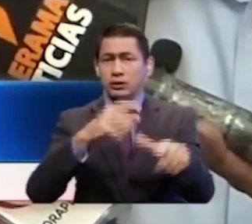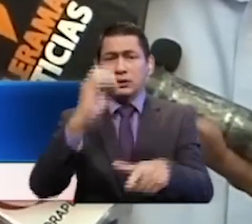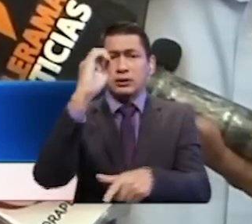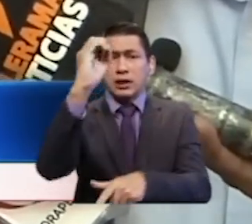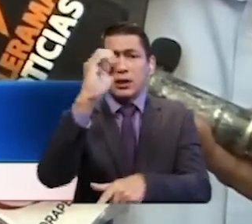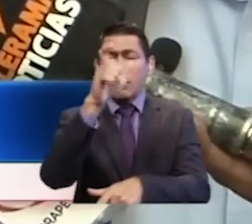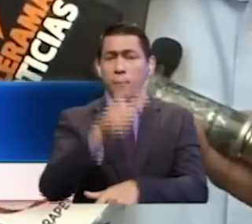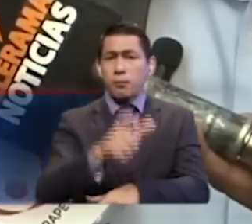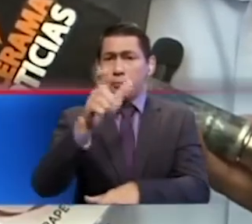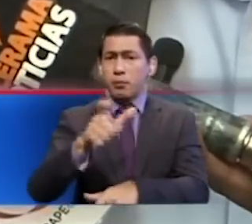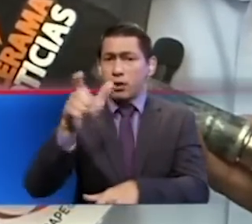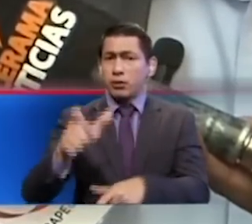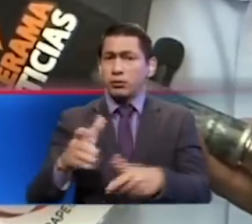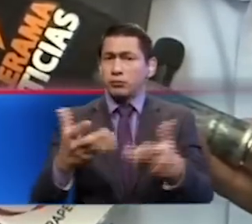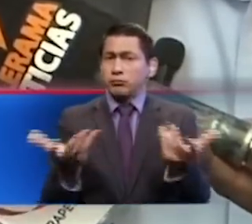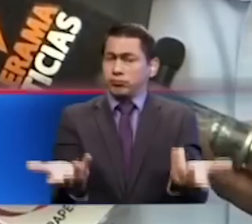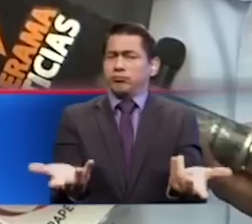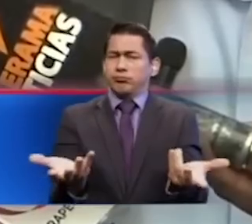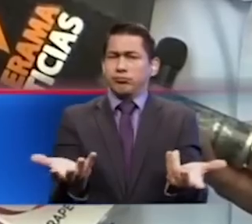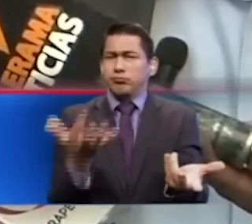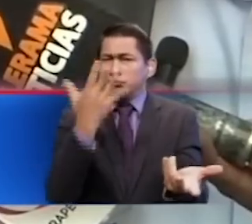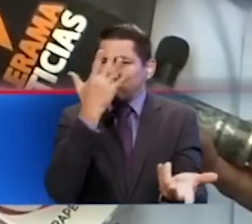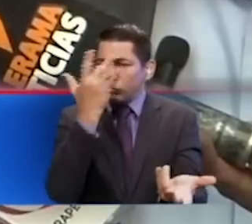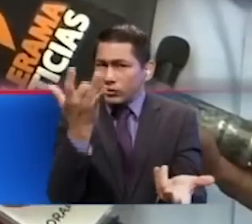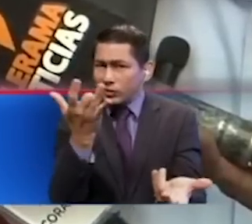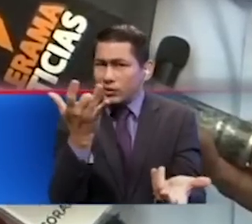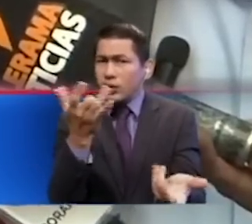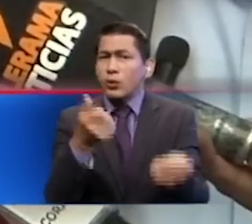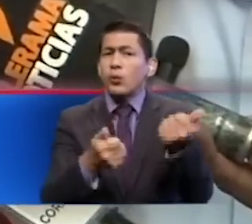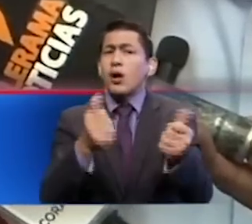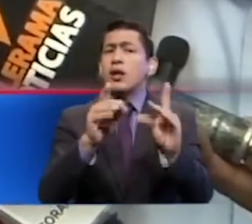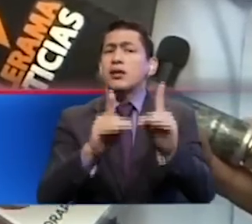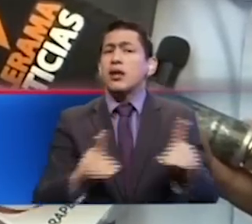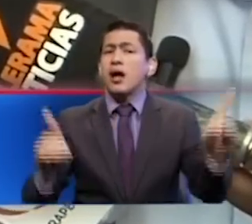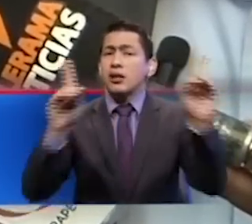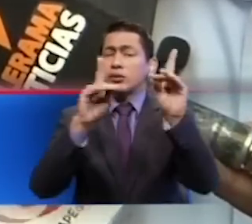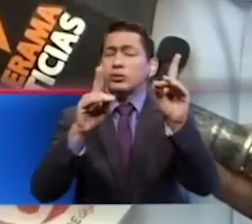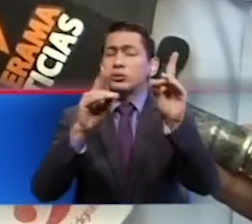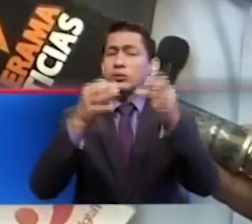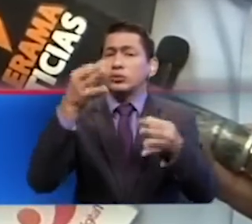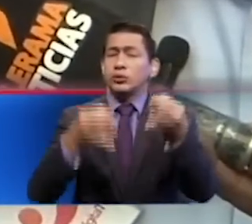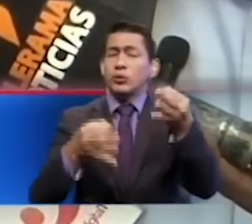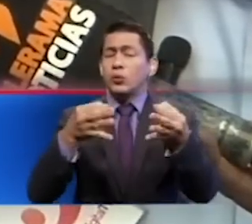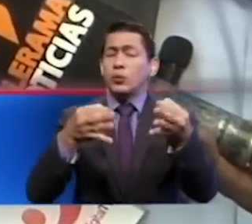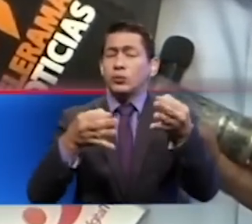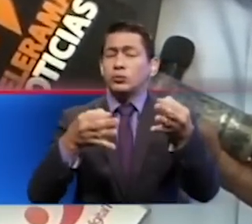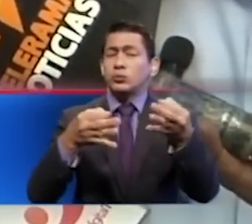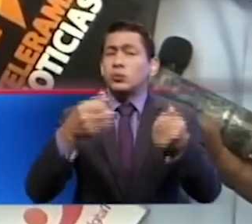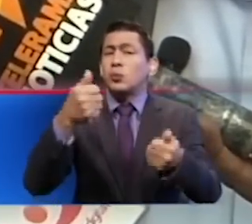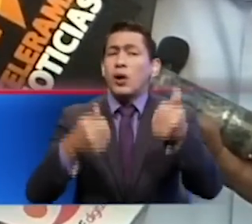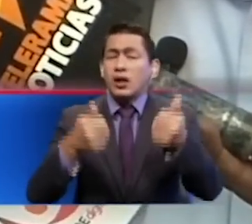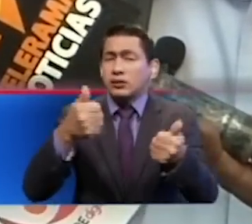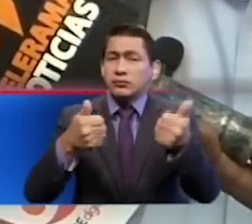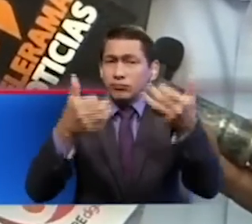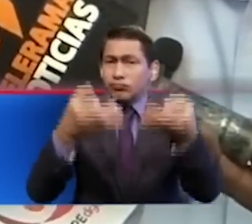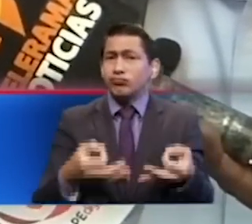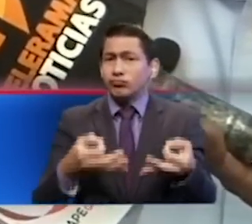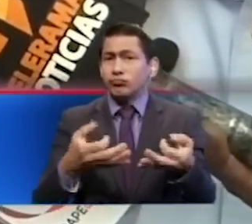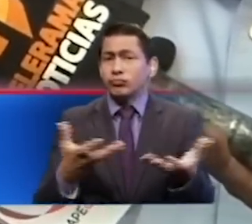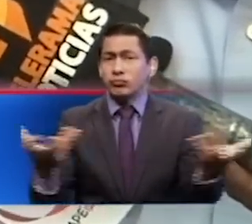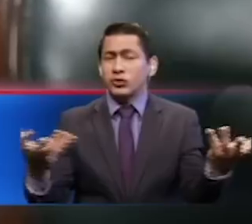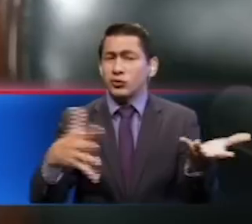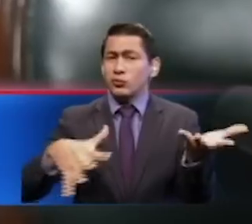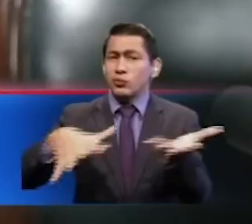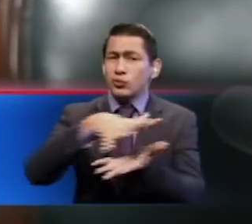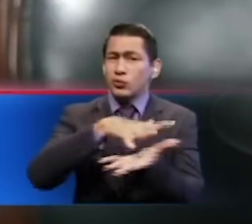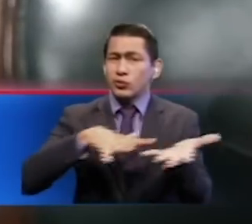0 personas, pero no sabemos si el dato correcto es 0 o es 300. O es 250, o es